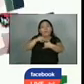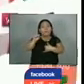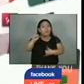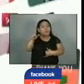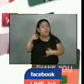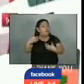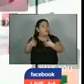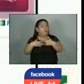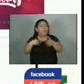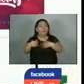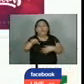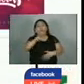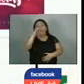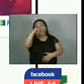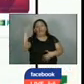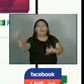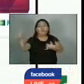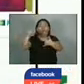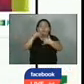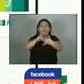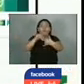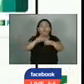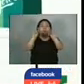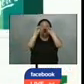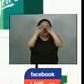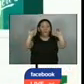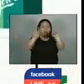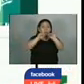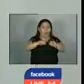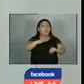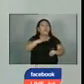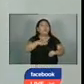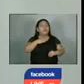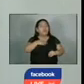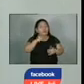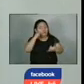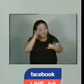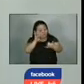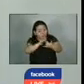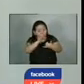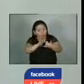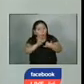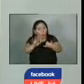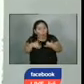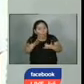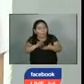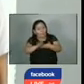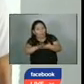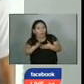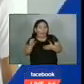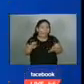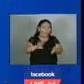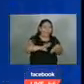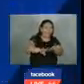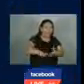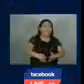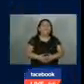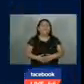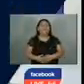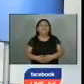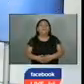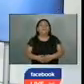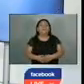parte del mundo y al ser un producto digital se puede tener mayor visibilidad de los movimientos realizados.